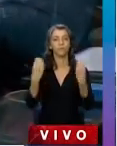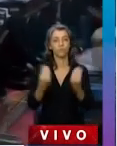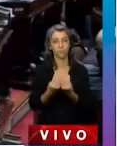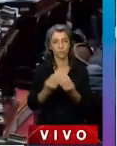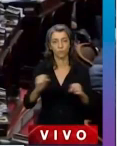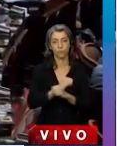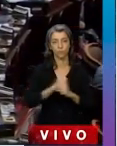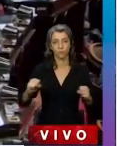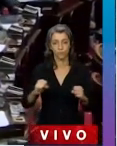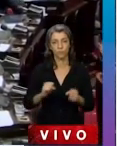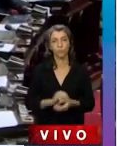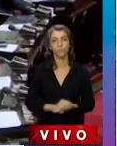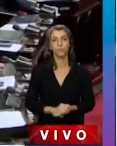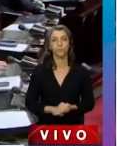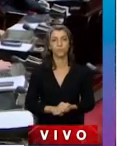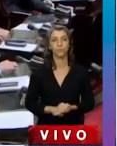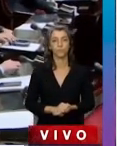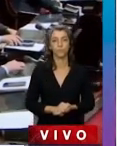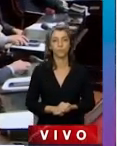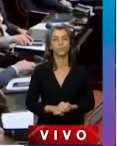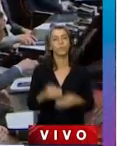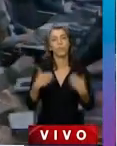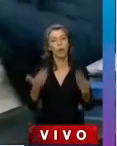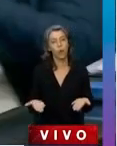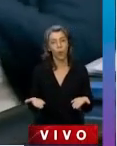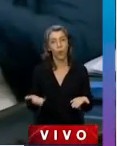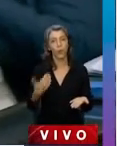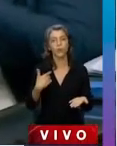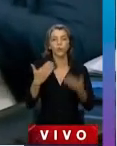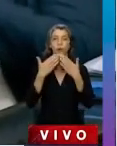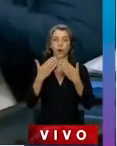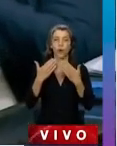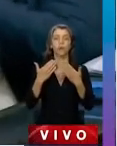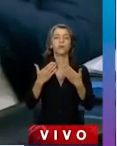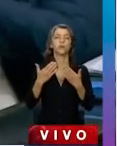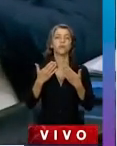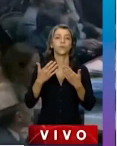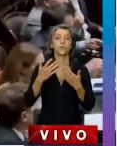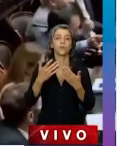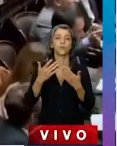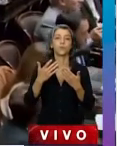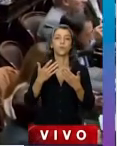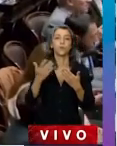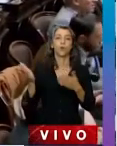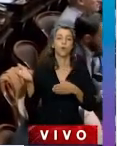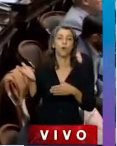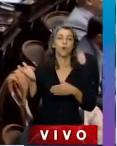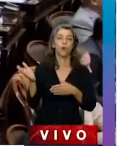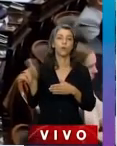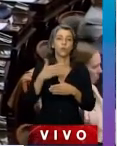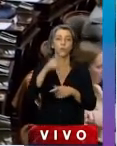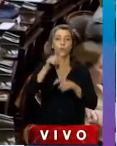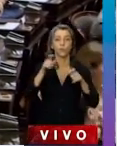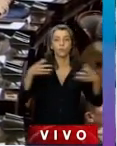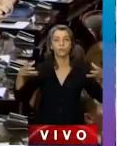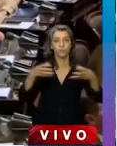porcentual hace aumentar las brechas entre los de más abajo y los de más arriba, porque en una época frente a la inflación se